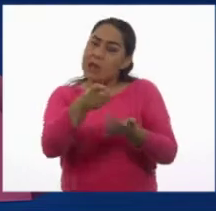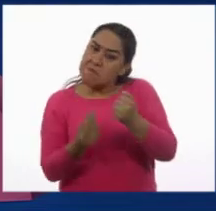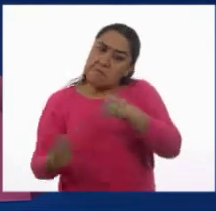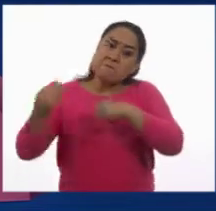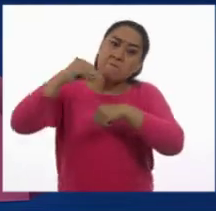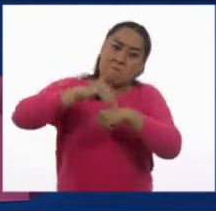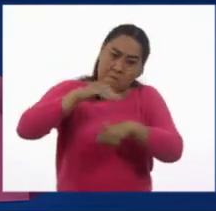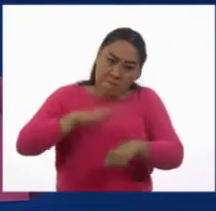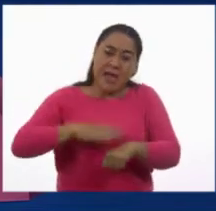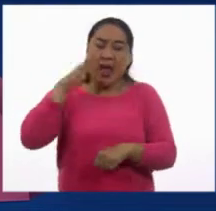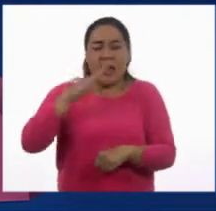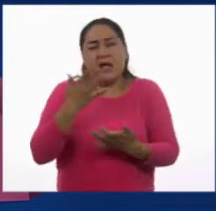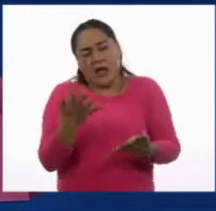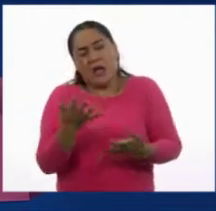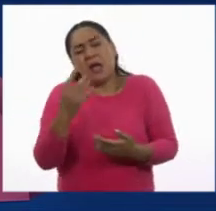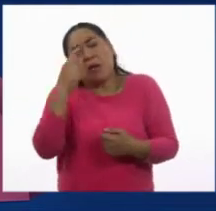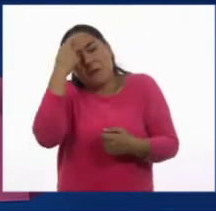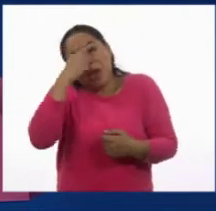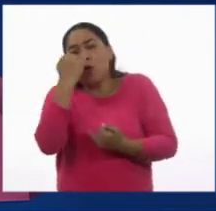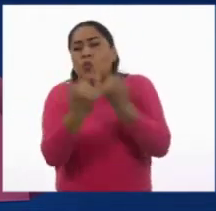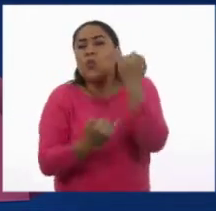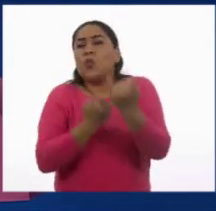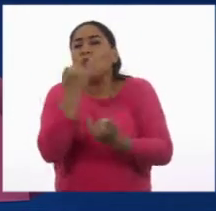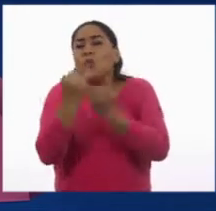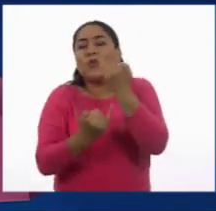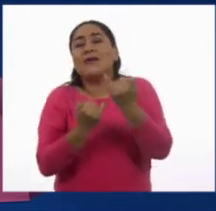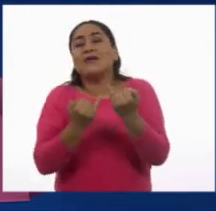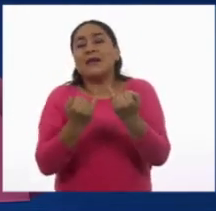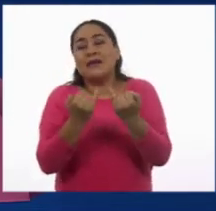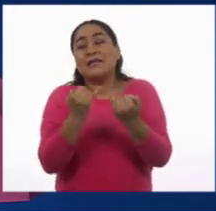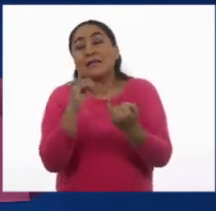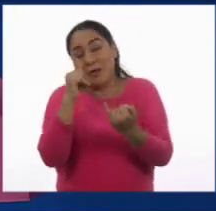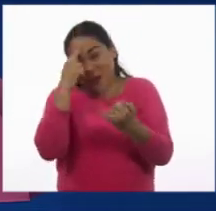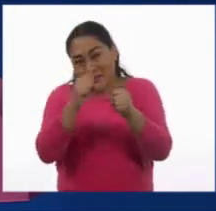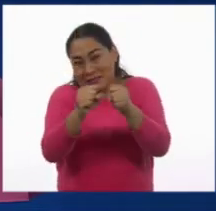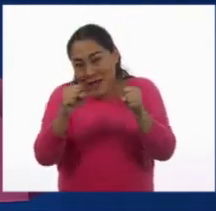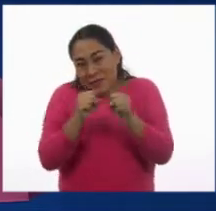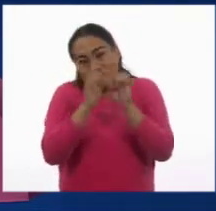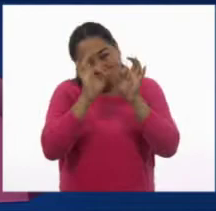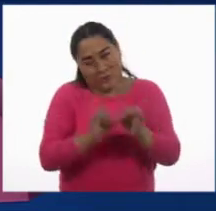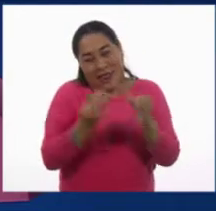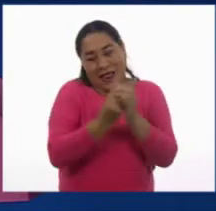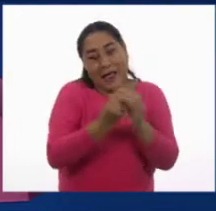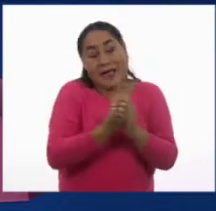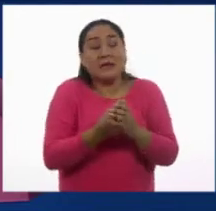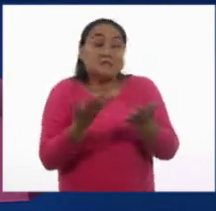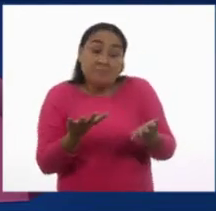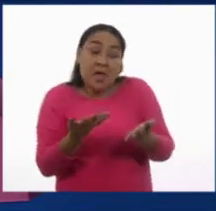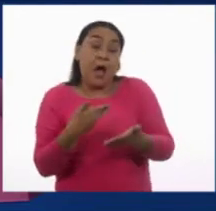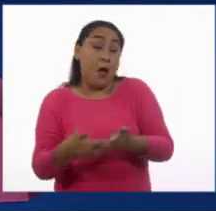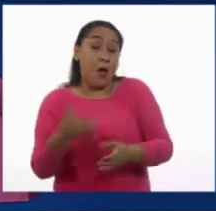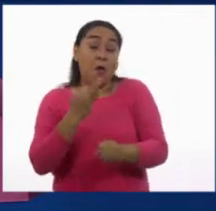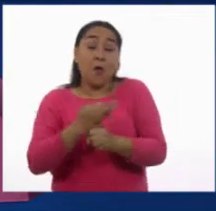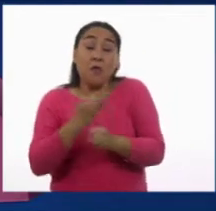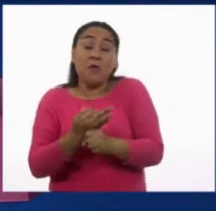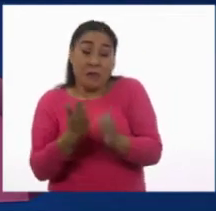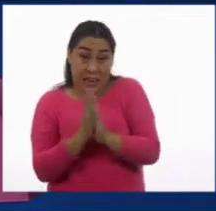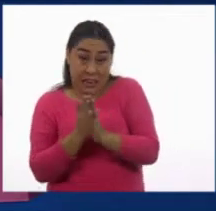estaba pensado para que lo pudieran realizar los compañeros en el salón de clases, pero ahorita en su libro van a tener